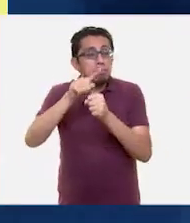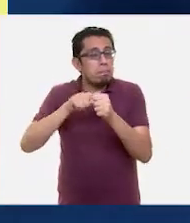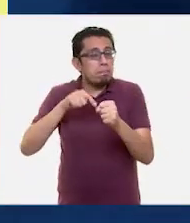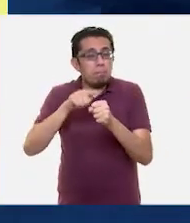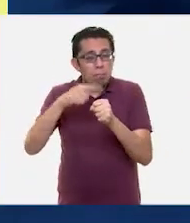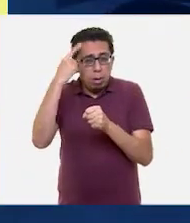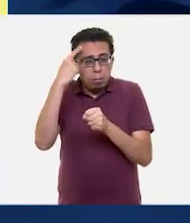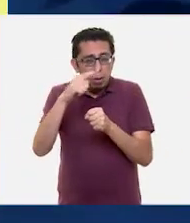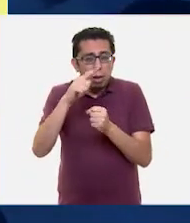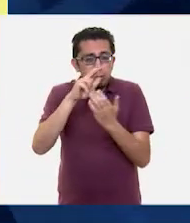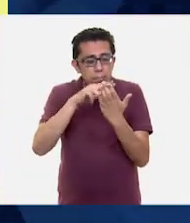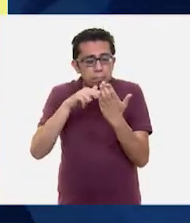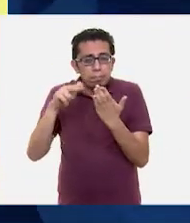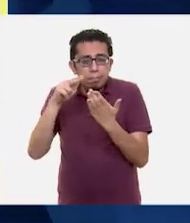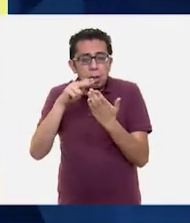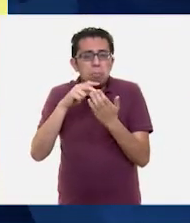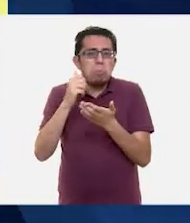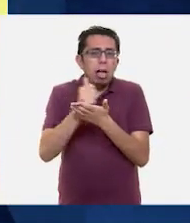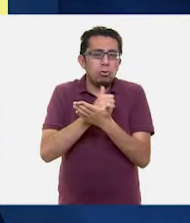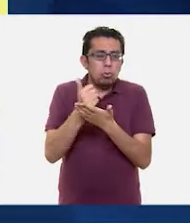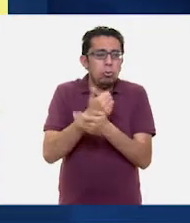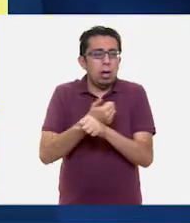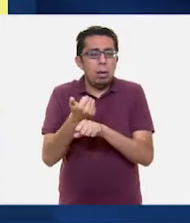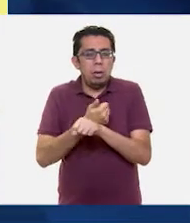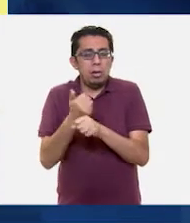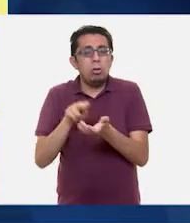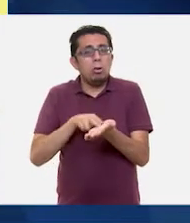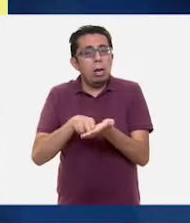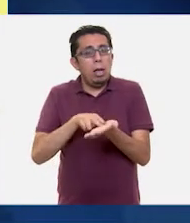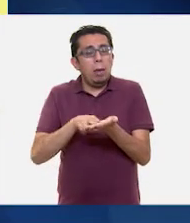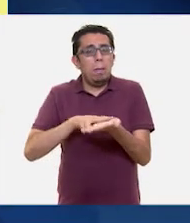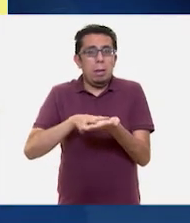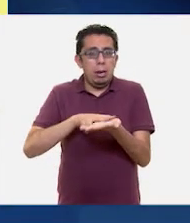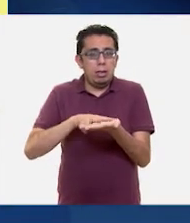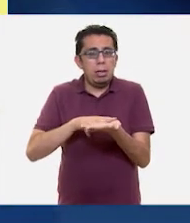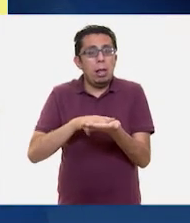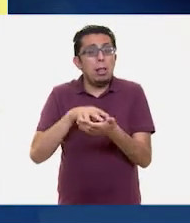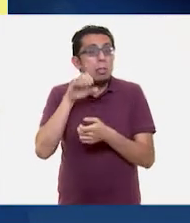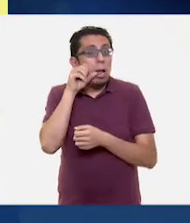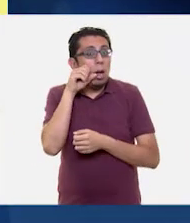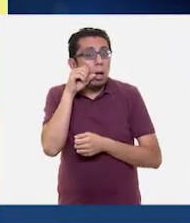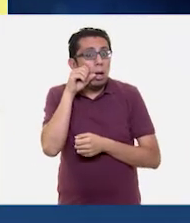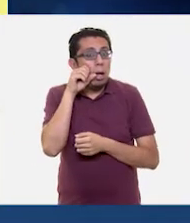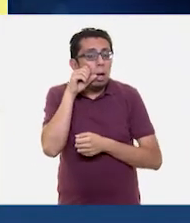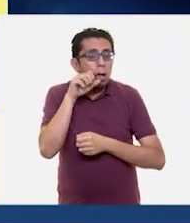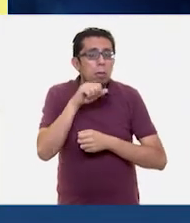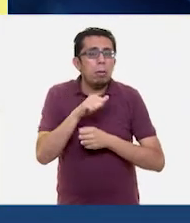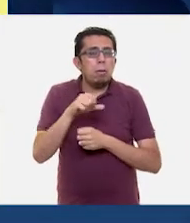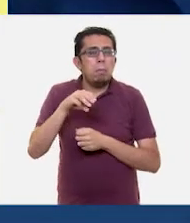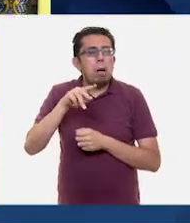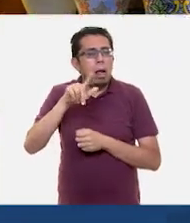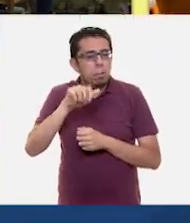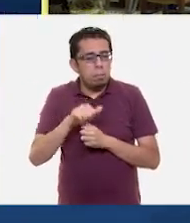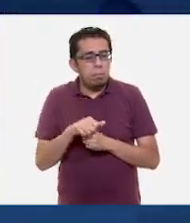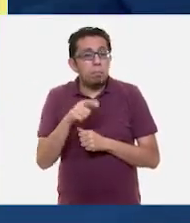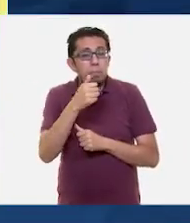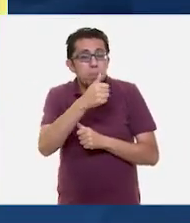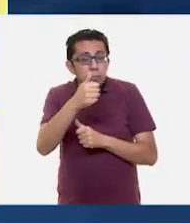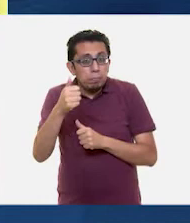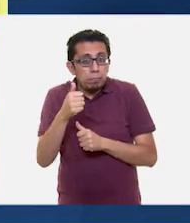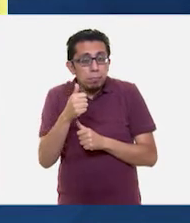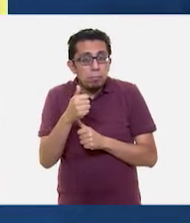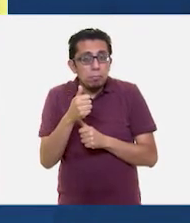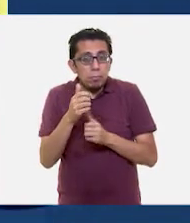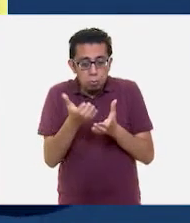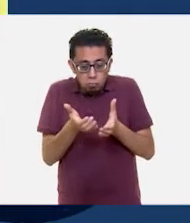en su decoración son el azul, amarillo, negro, verde, naranja y malva. Cada pieza está hecha